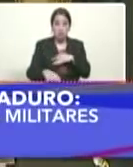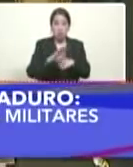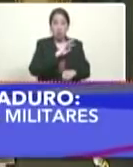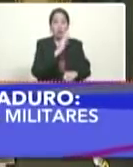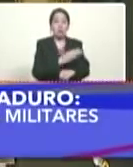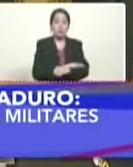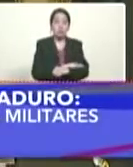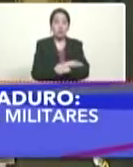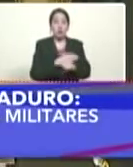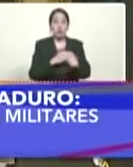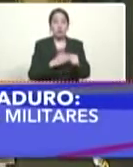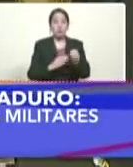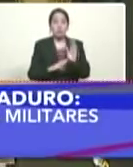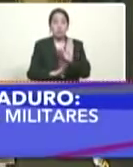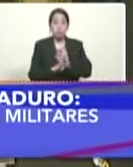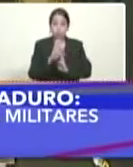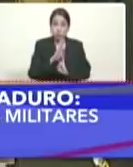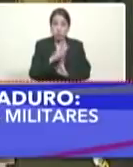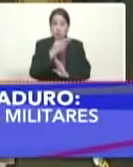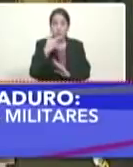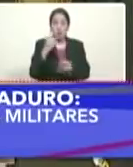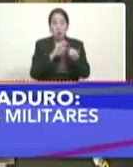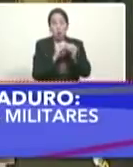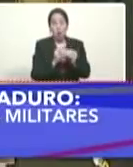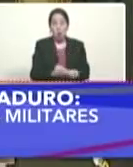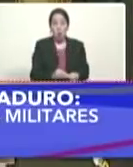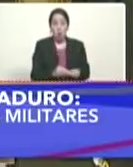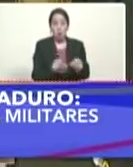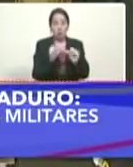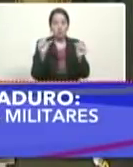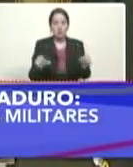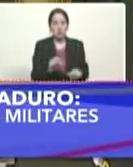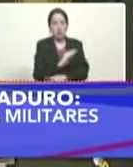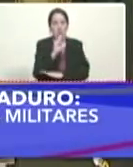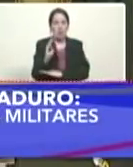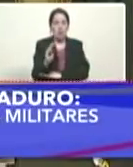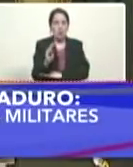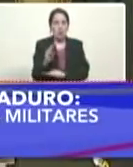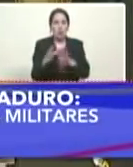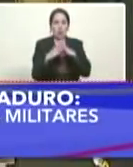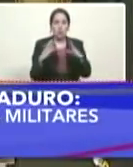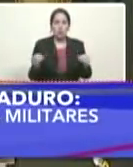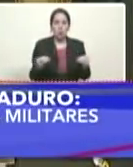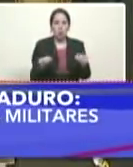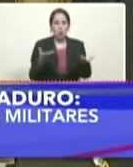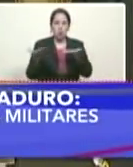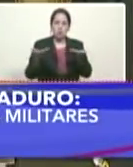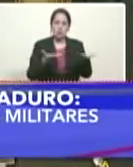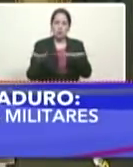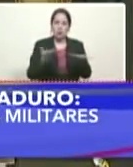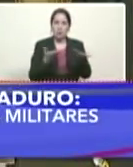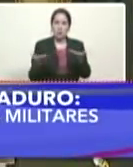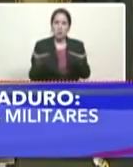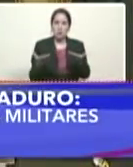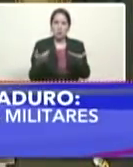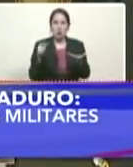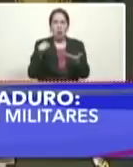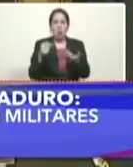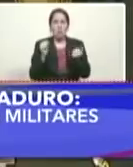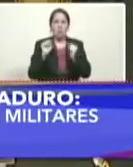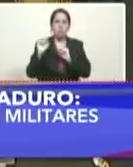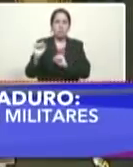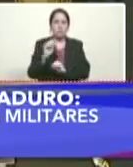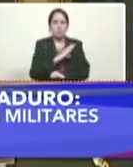fortalecer y mantener los sistemas de protección de todos los servicios este comando para la defensa de los